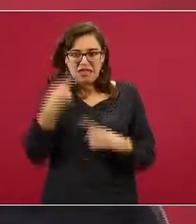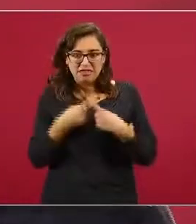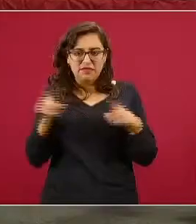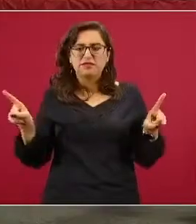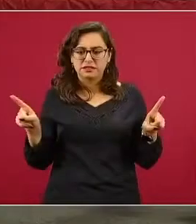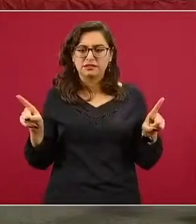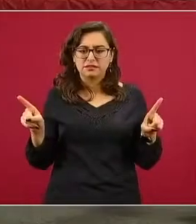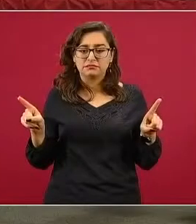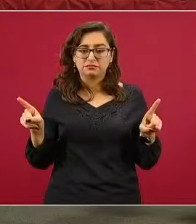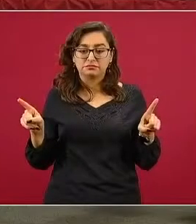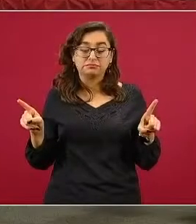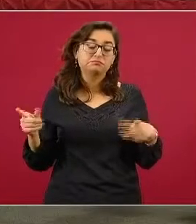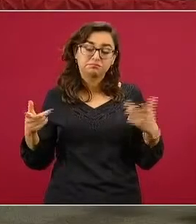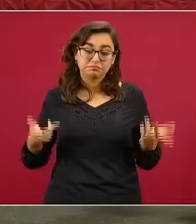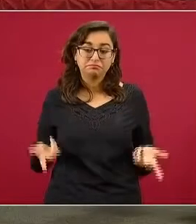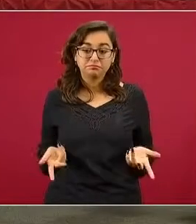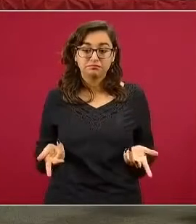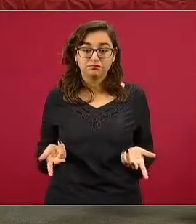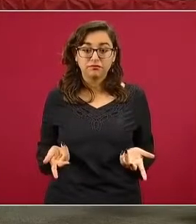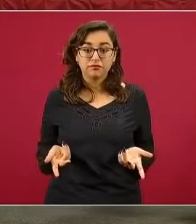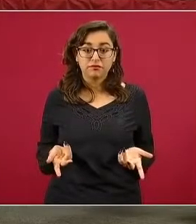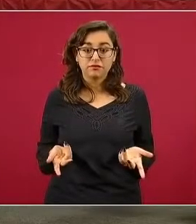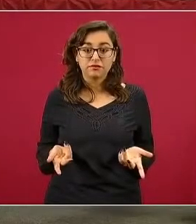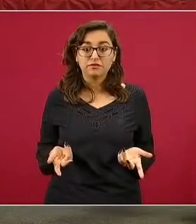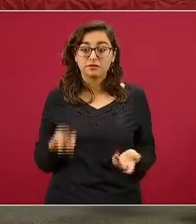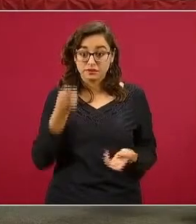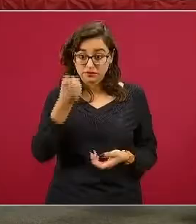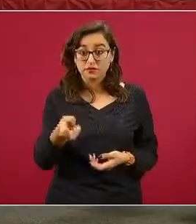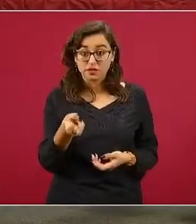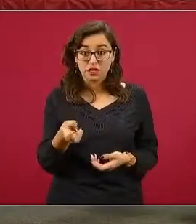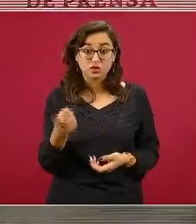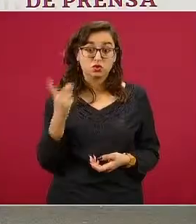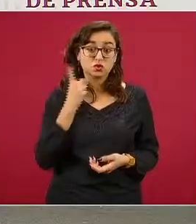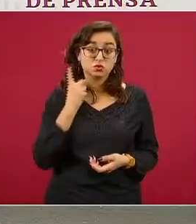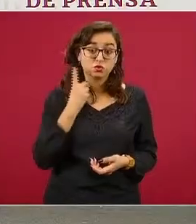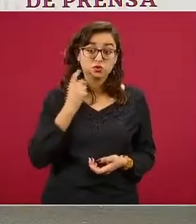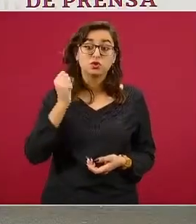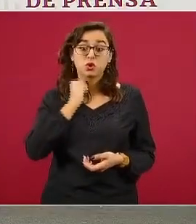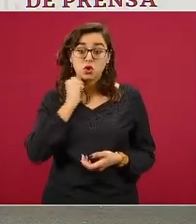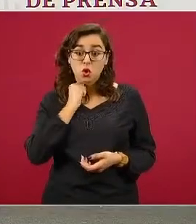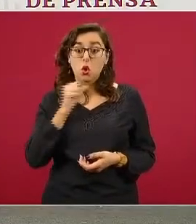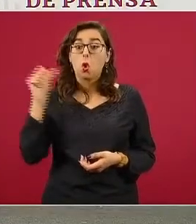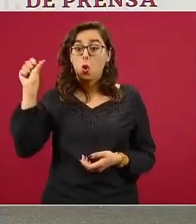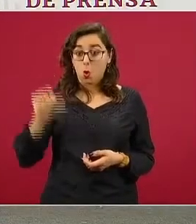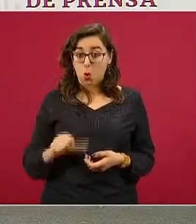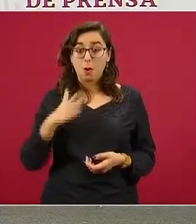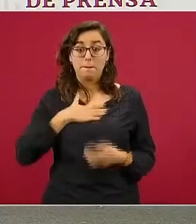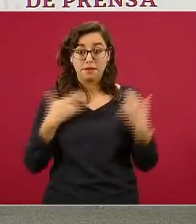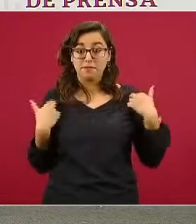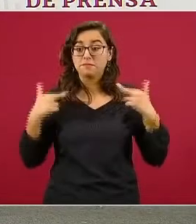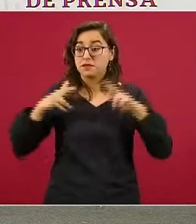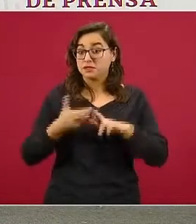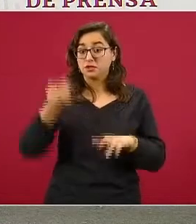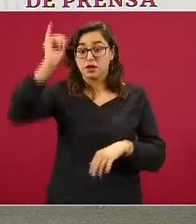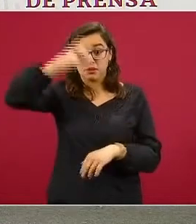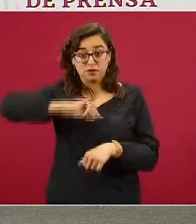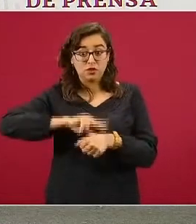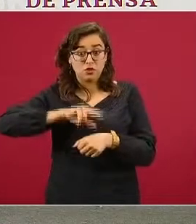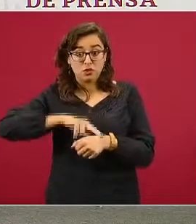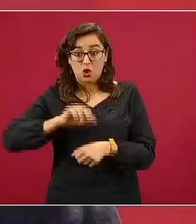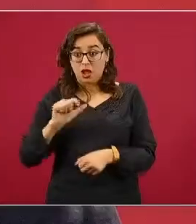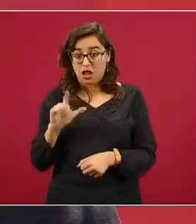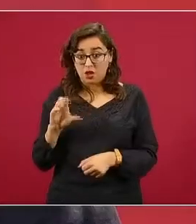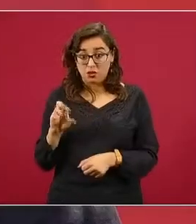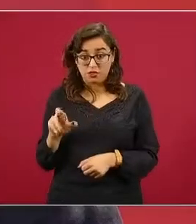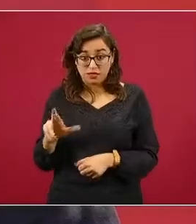Es exactamente el mensaje que llevamos a las cámaras. Hoy mi maestro, nuestro jefe, el doctor Alcocer, justamente